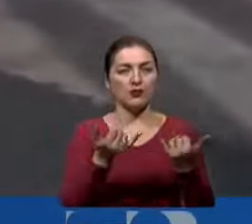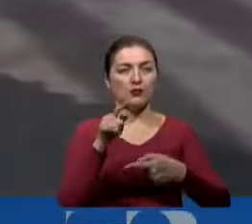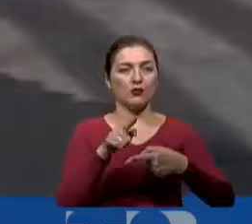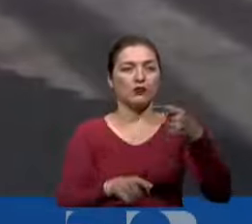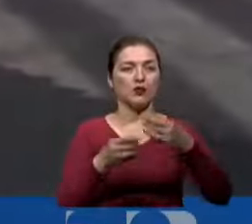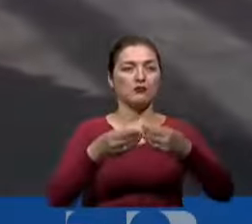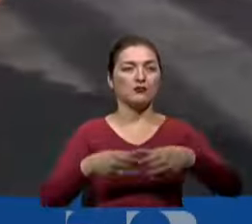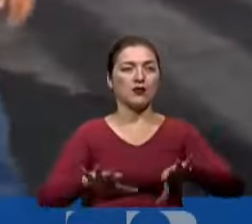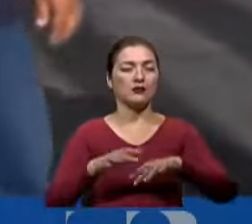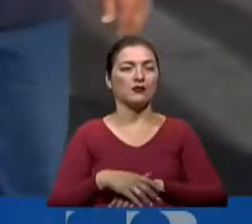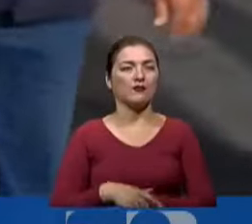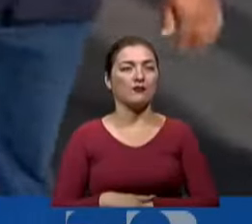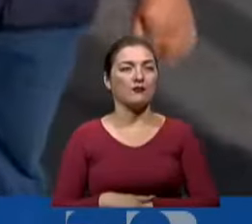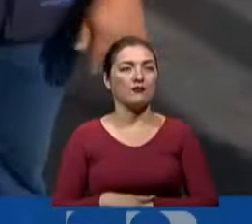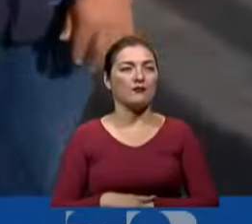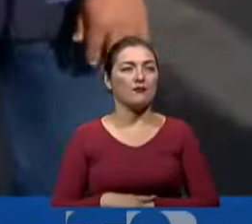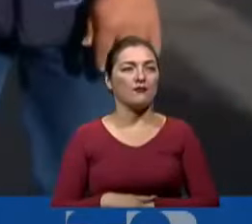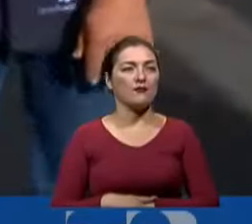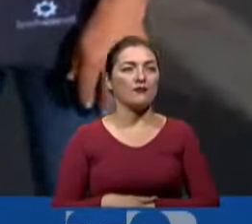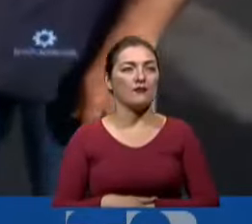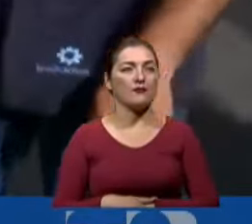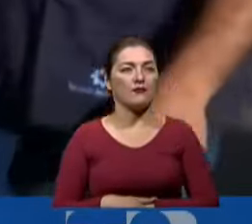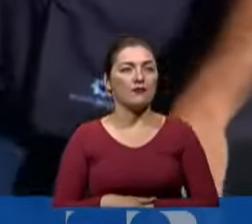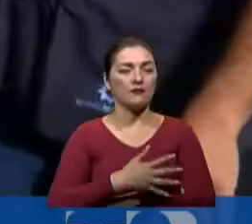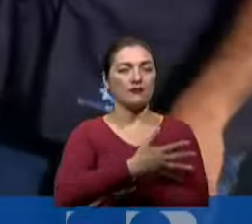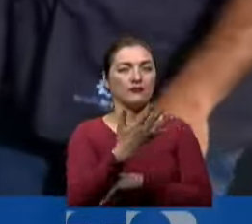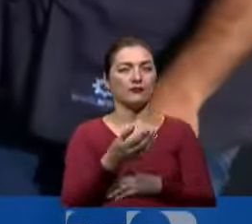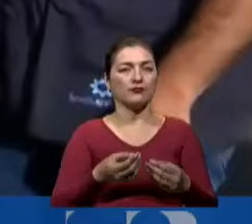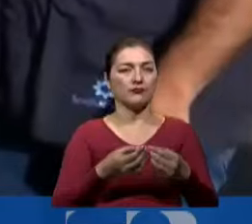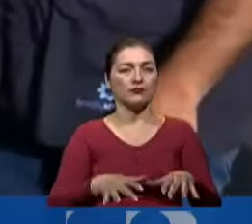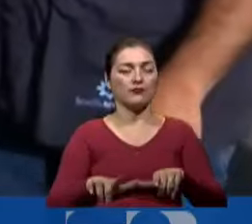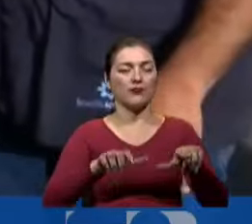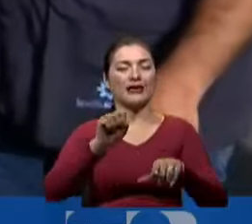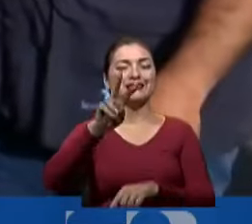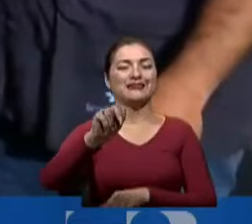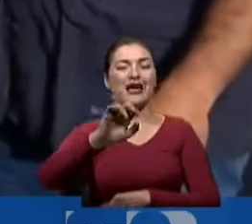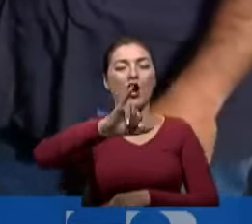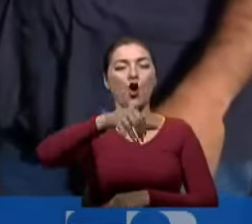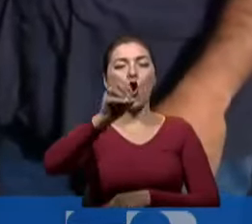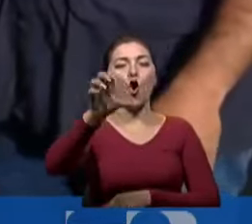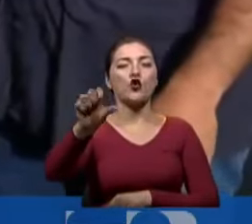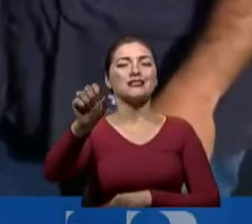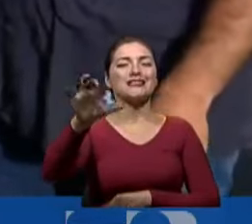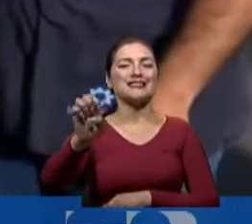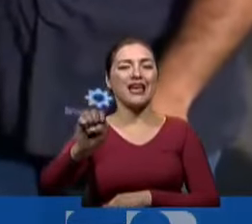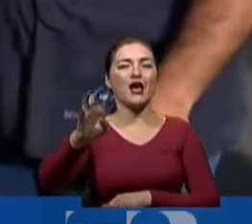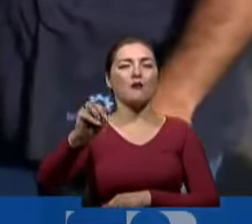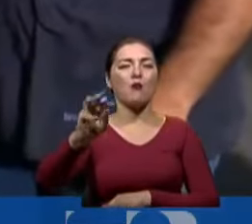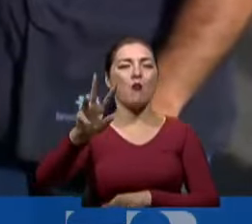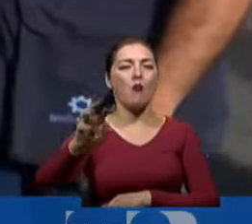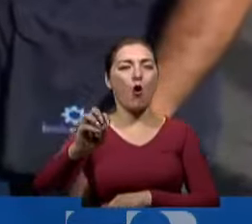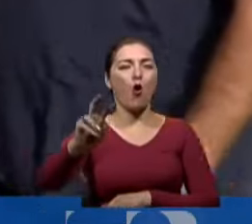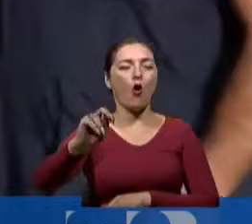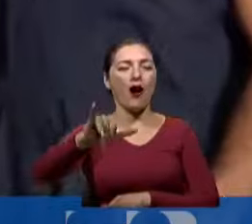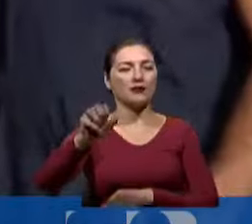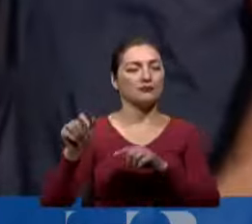siendo desperdiciada. Imagínense esta cantidad de agua por 5 días aquí en San José de Monjas, específicamente en la calle Baltasar García,